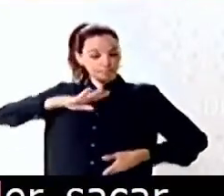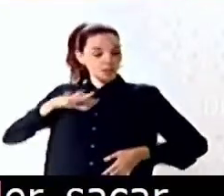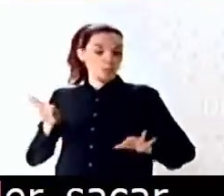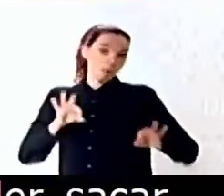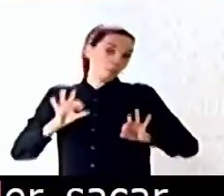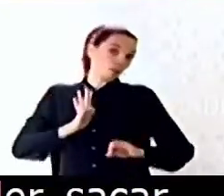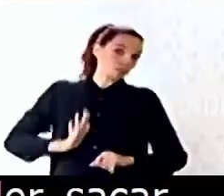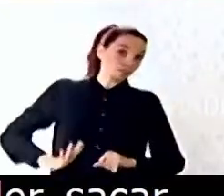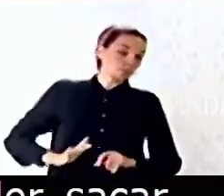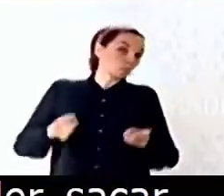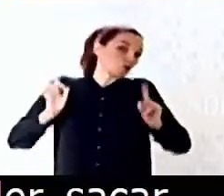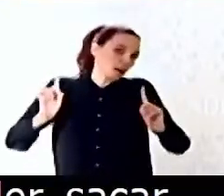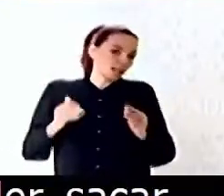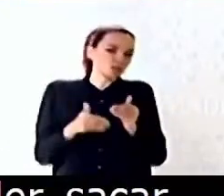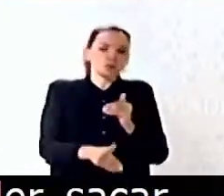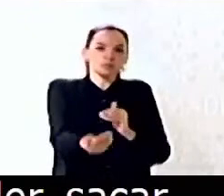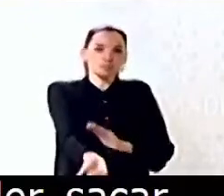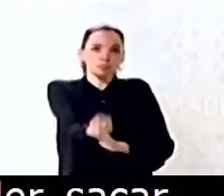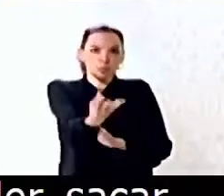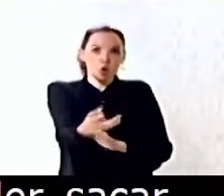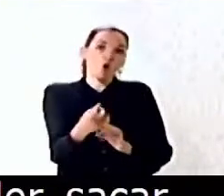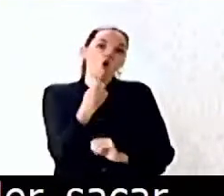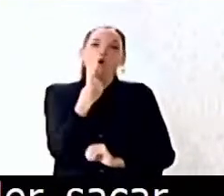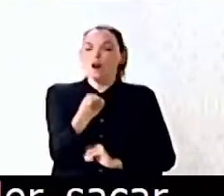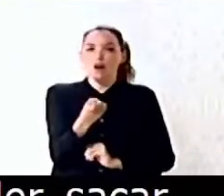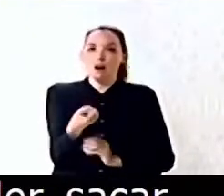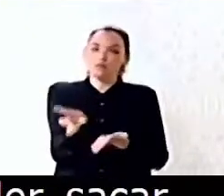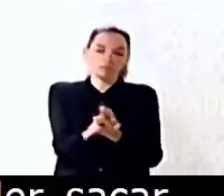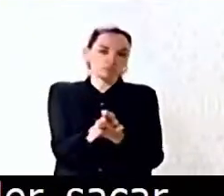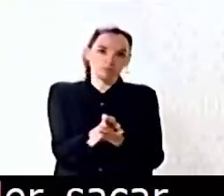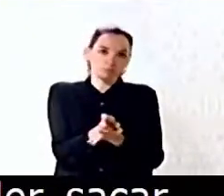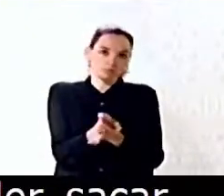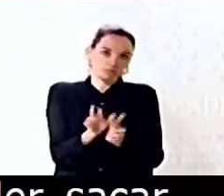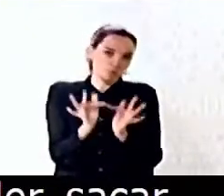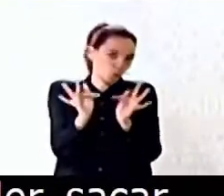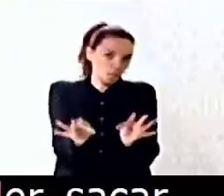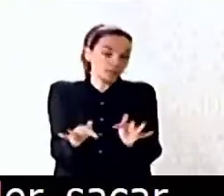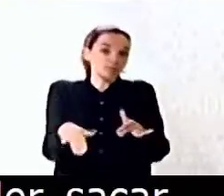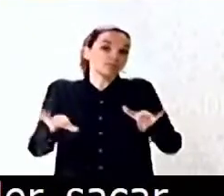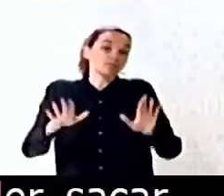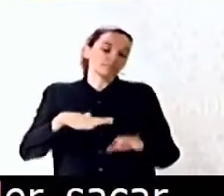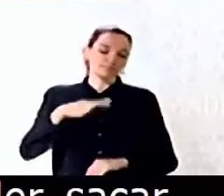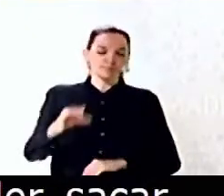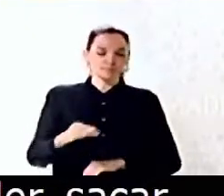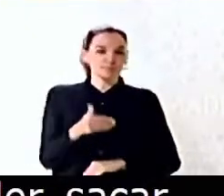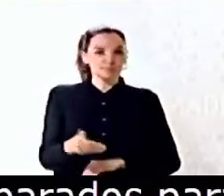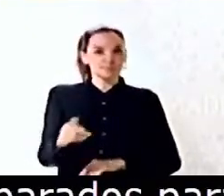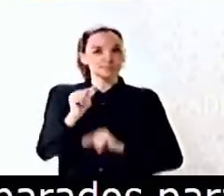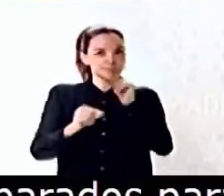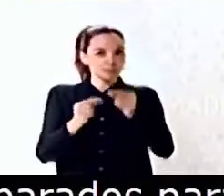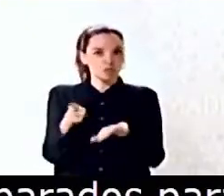por si, ojalá no tengamos que usarlo, se tuviese que usar en cualquier otra pandemia.